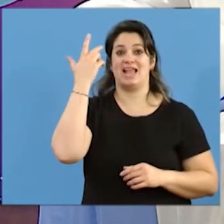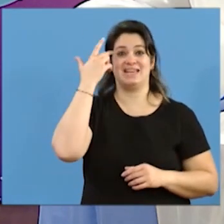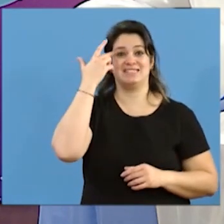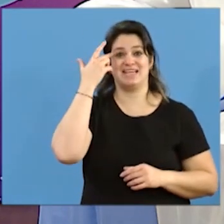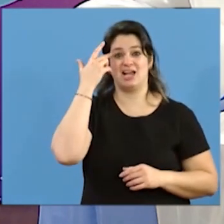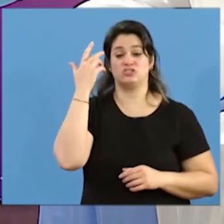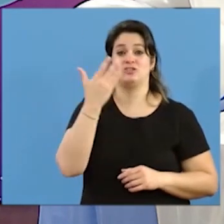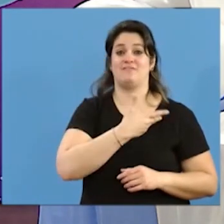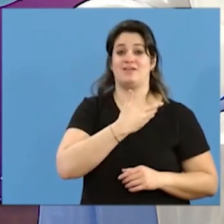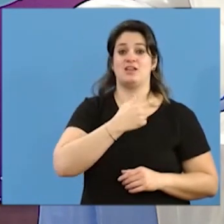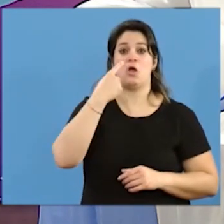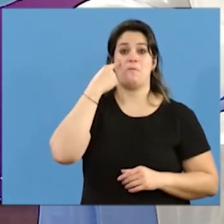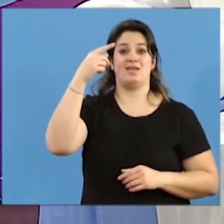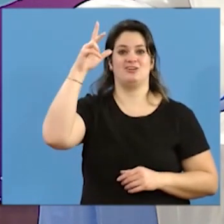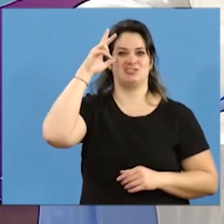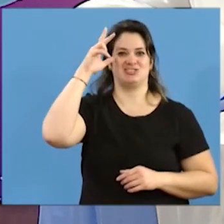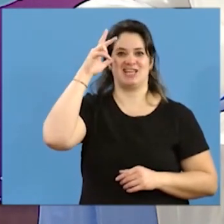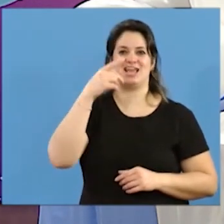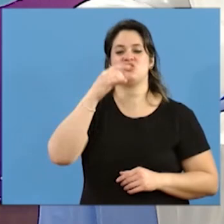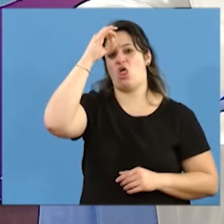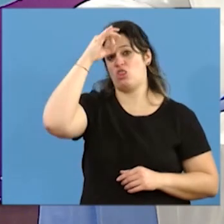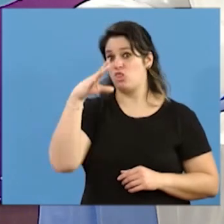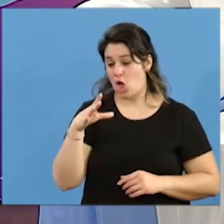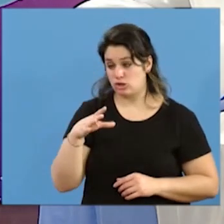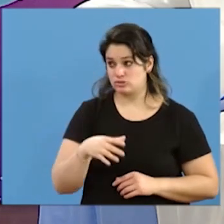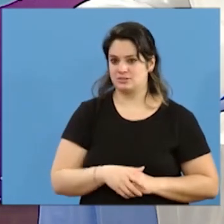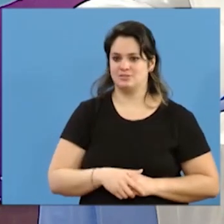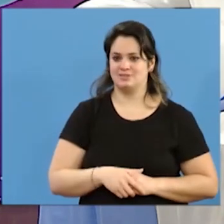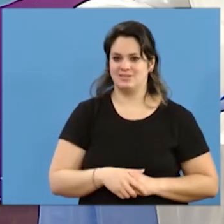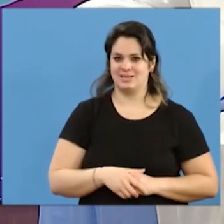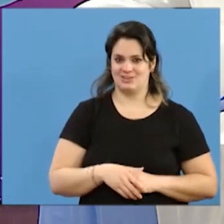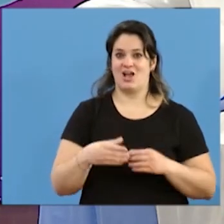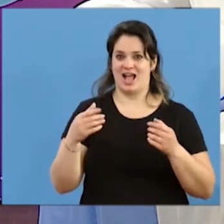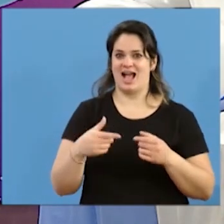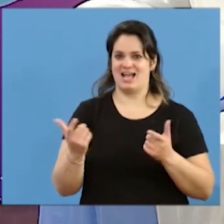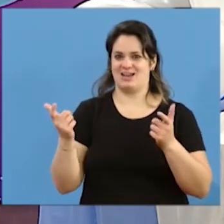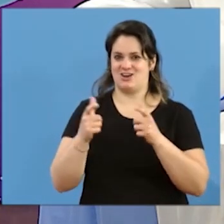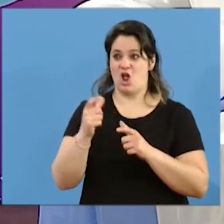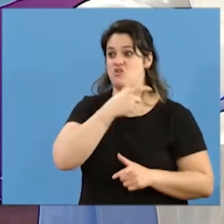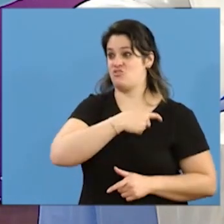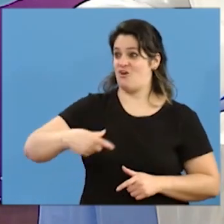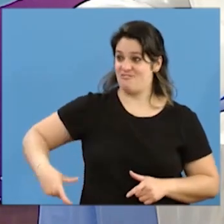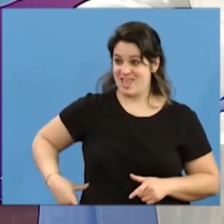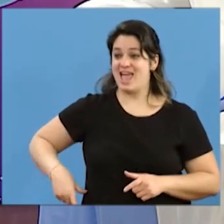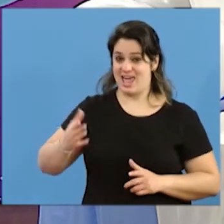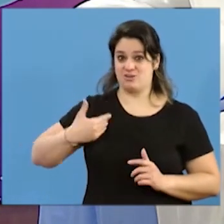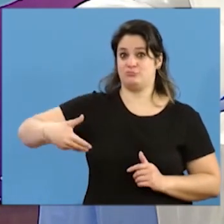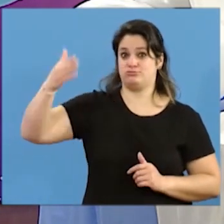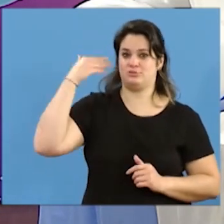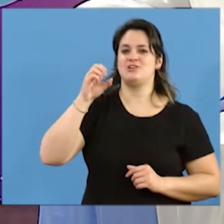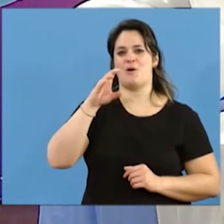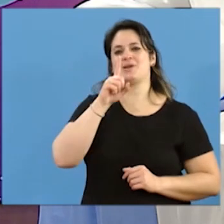18 de febrero de 1812... el triunvirato, que era el gobierno en ese